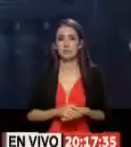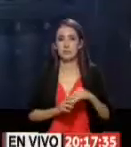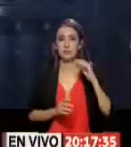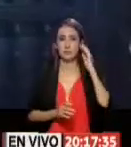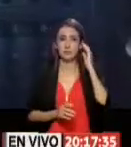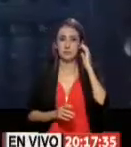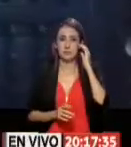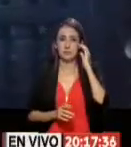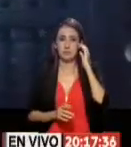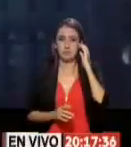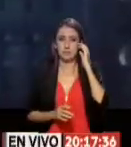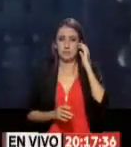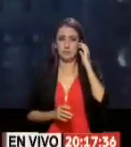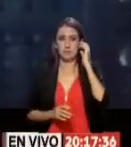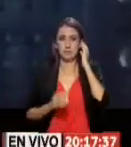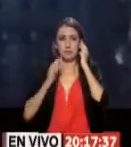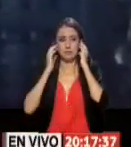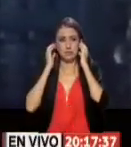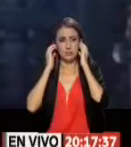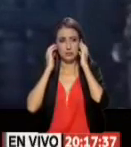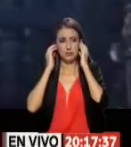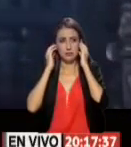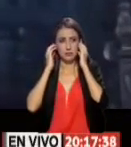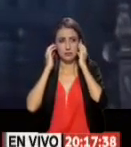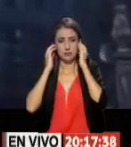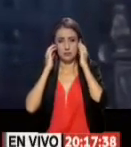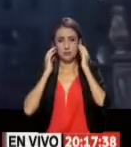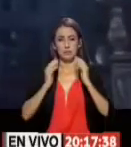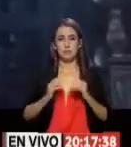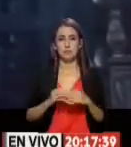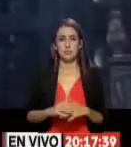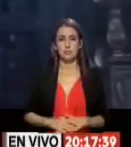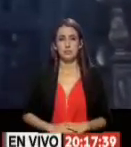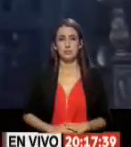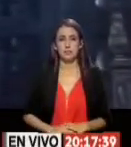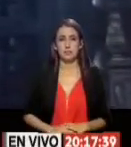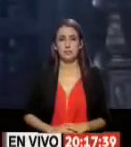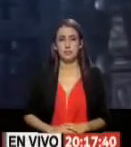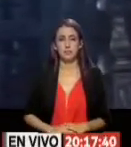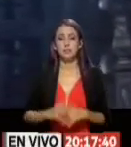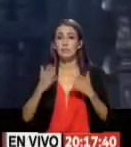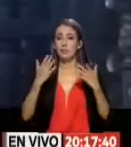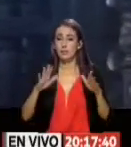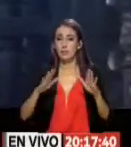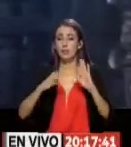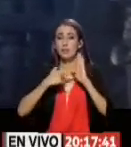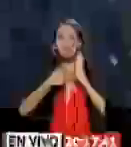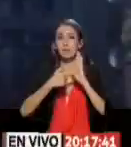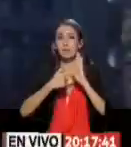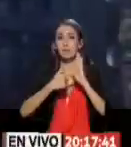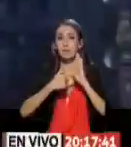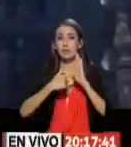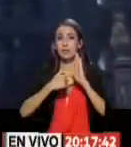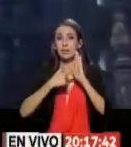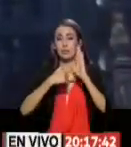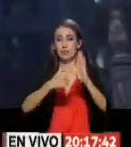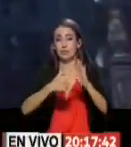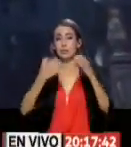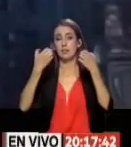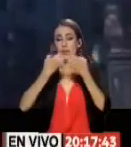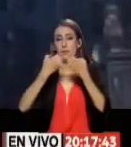de demarcación, pero además por la presencia de esa